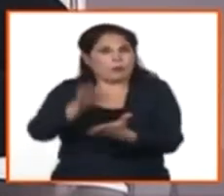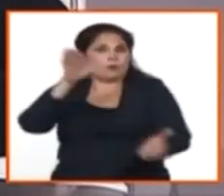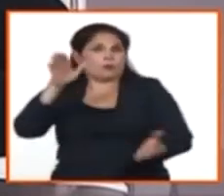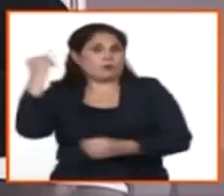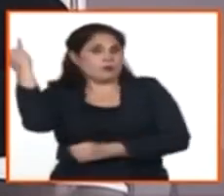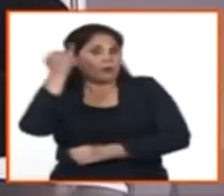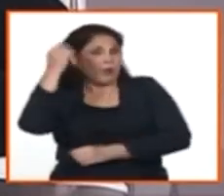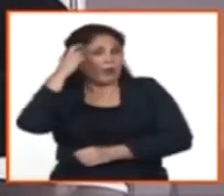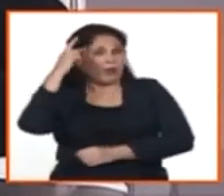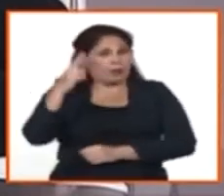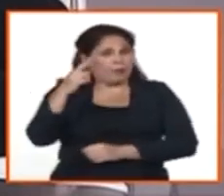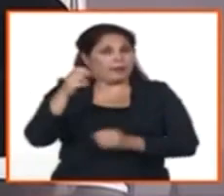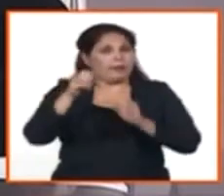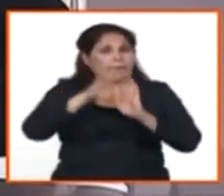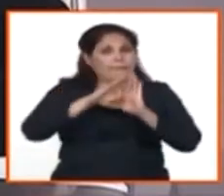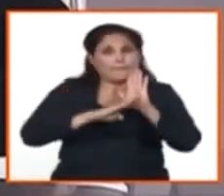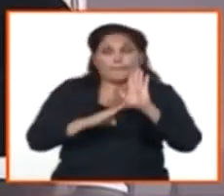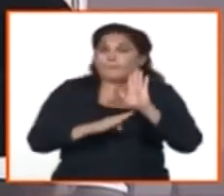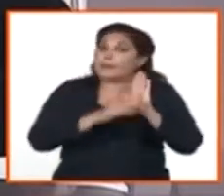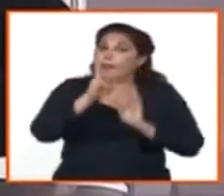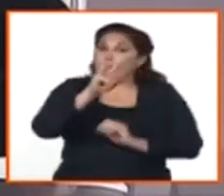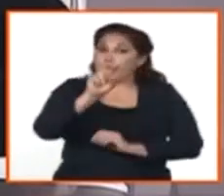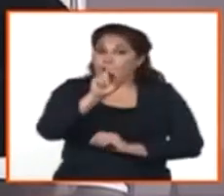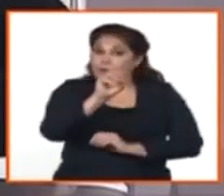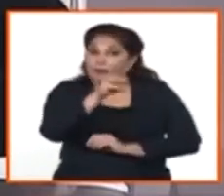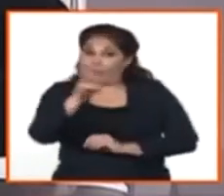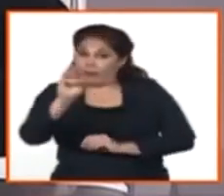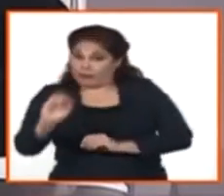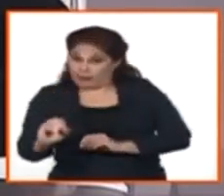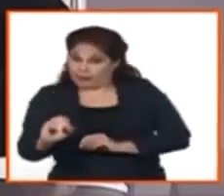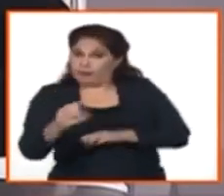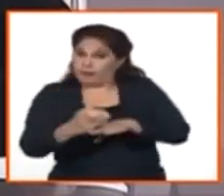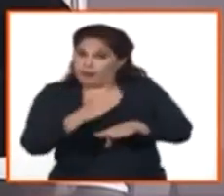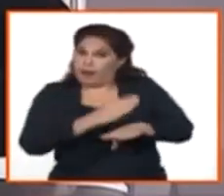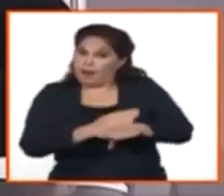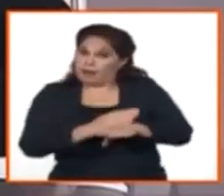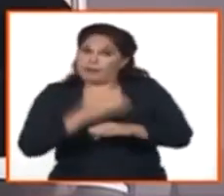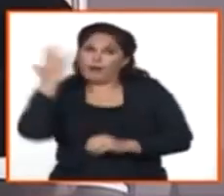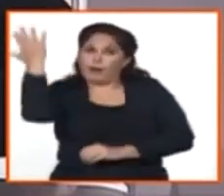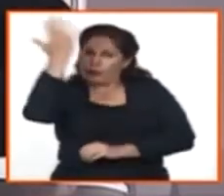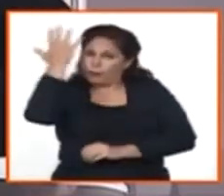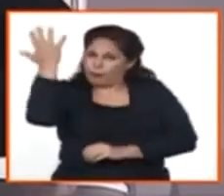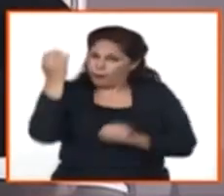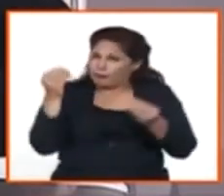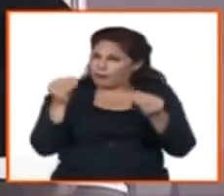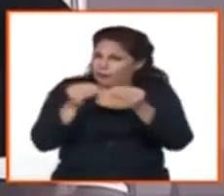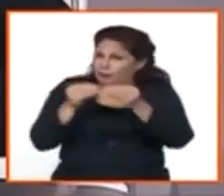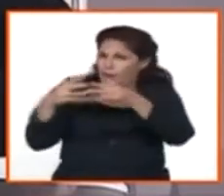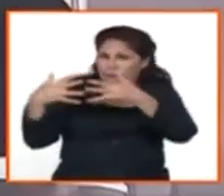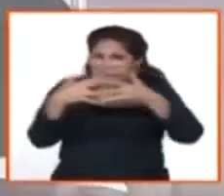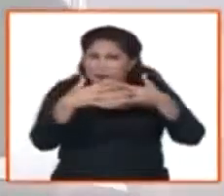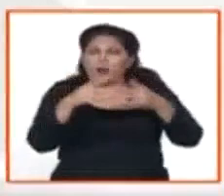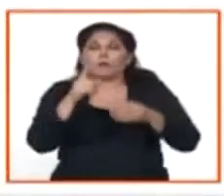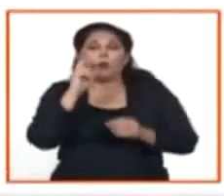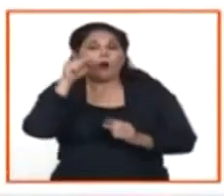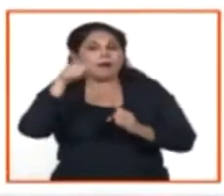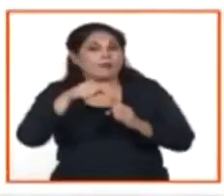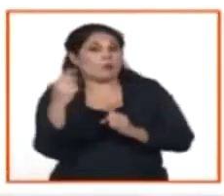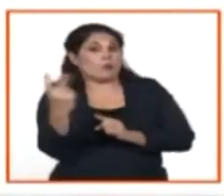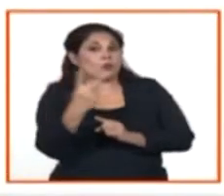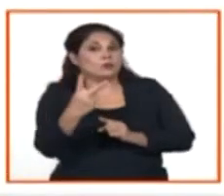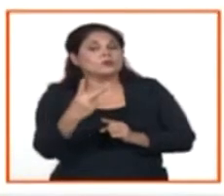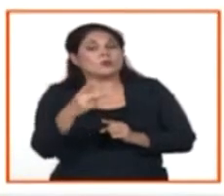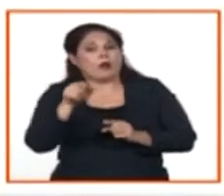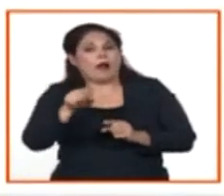de 2030 para el Desarrollo Sostenible, que es también un antecedente de esta ley, nos obliga en el objetivo número 2, específicamente hambre